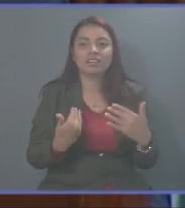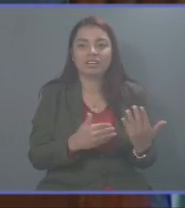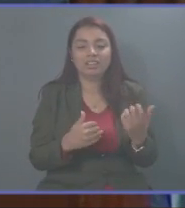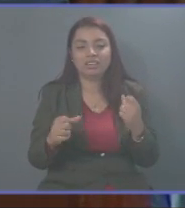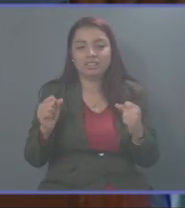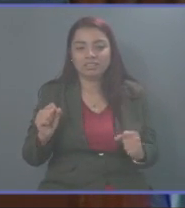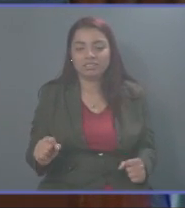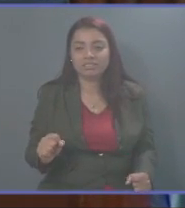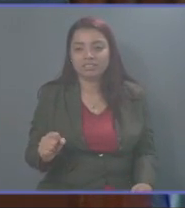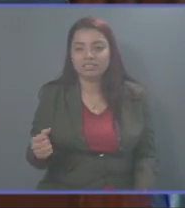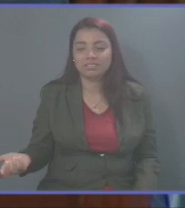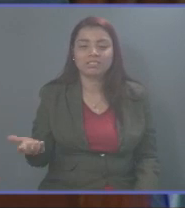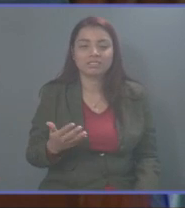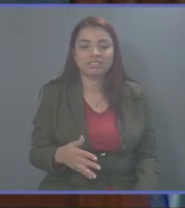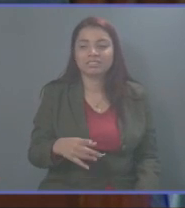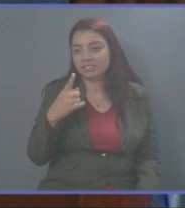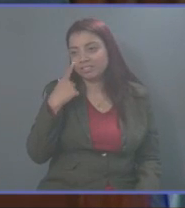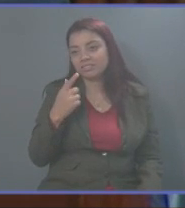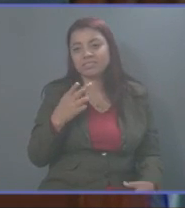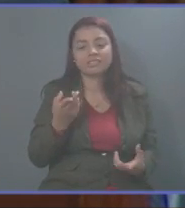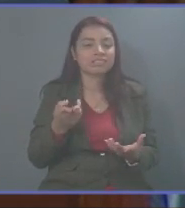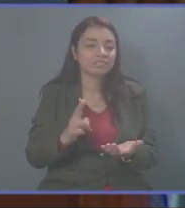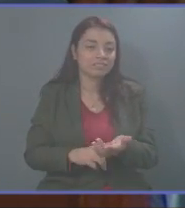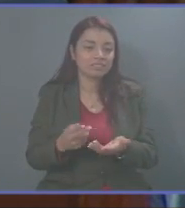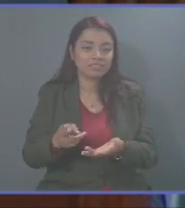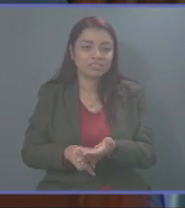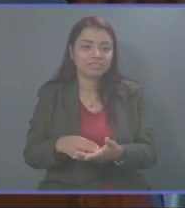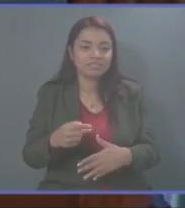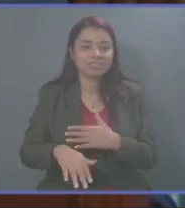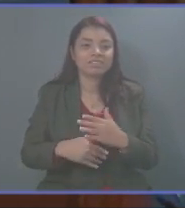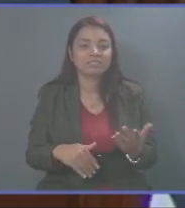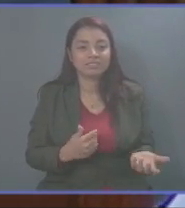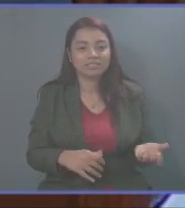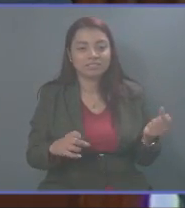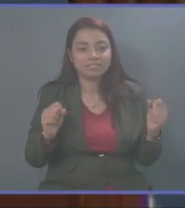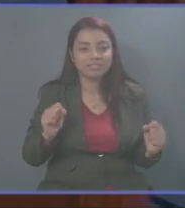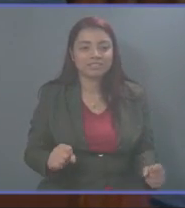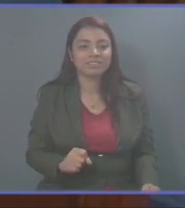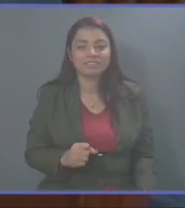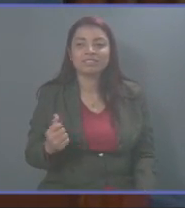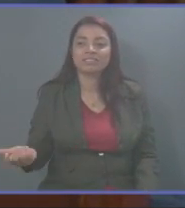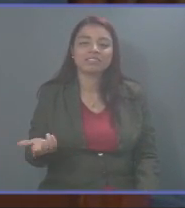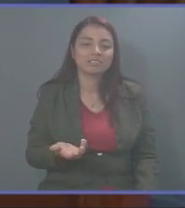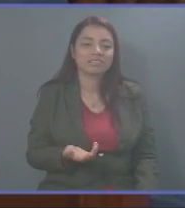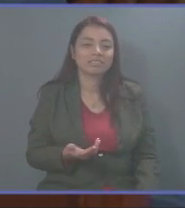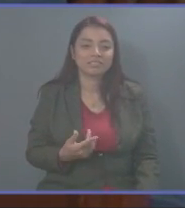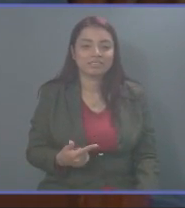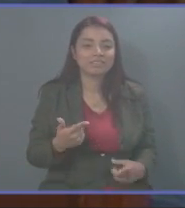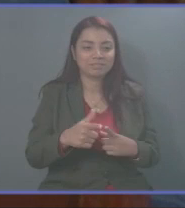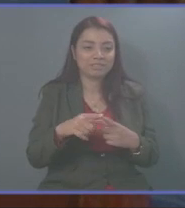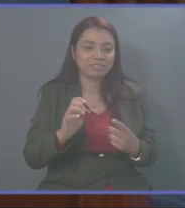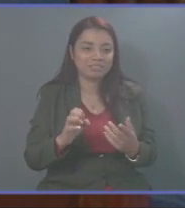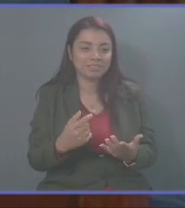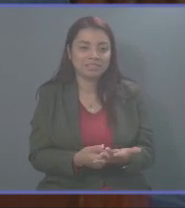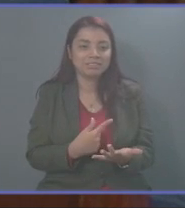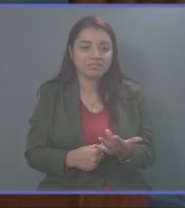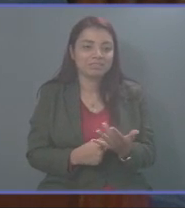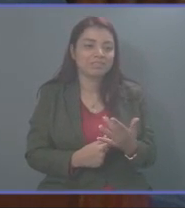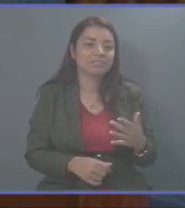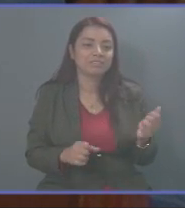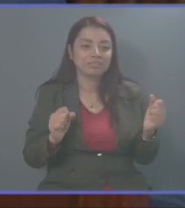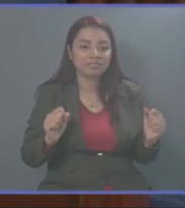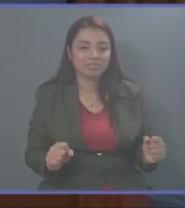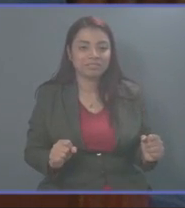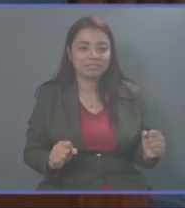de prestación del servicio en caso de contingencia, emergencia sanitaria o desastre. Literal E, penalidades por incumplimiento del